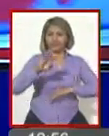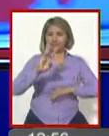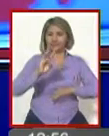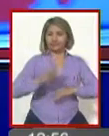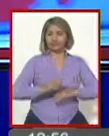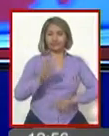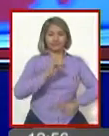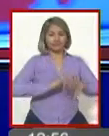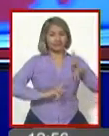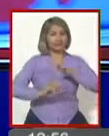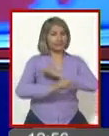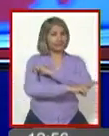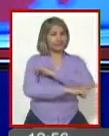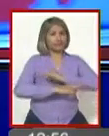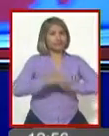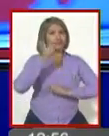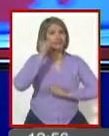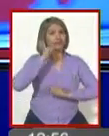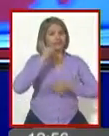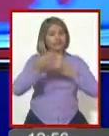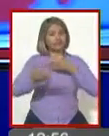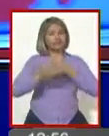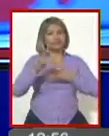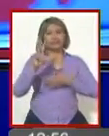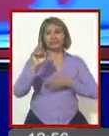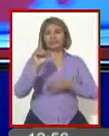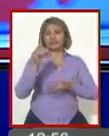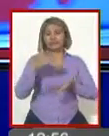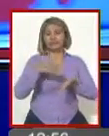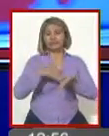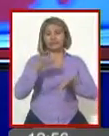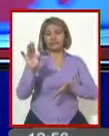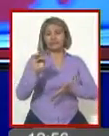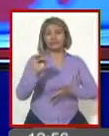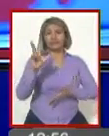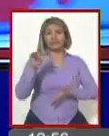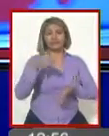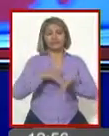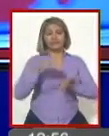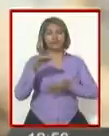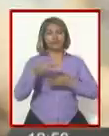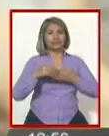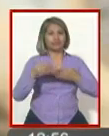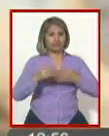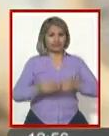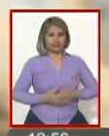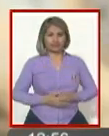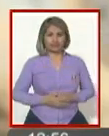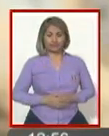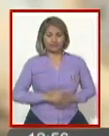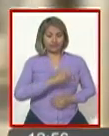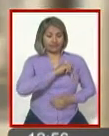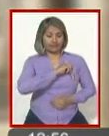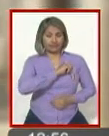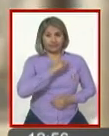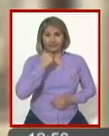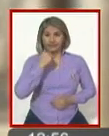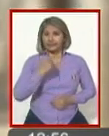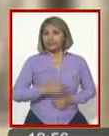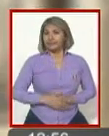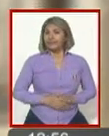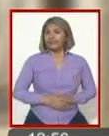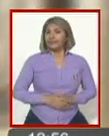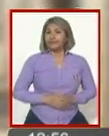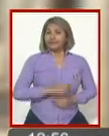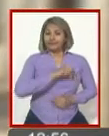26, donde delincuentes le robaron a una mujer cerca de 30.000 bolivianos y $3.000. El subcomandante de la policía indicó que